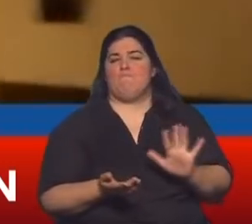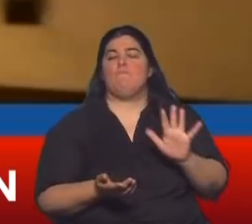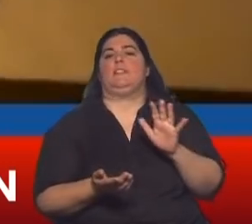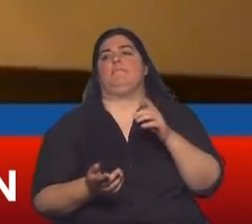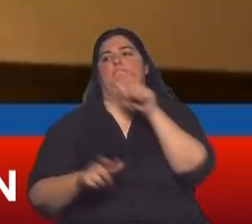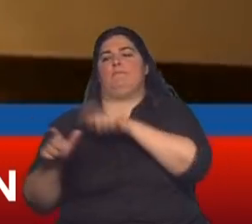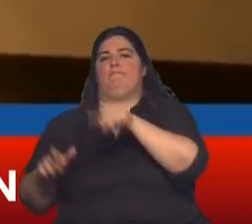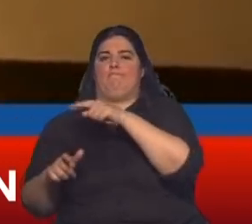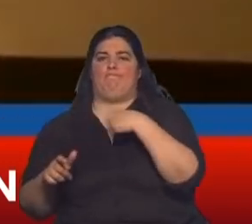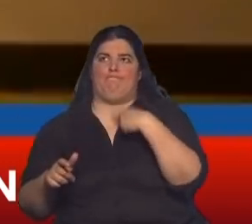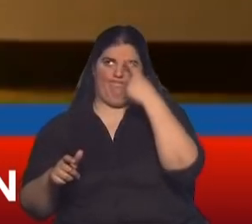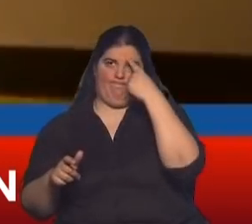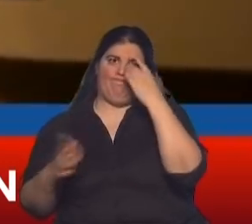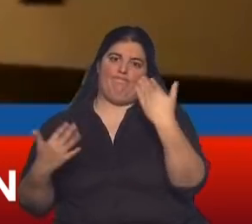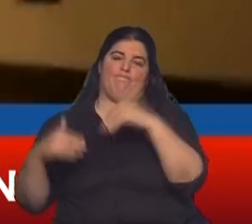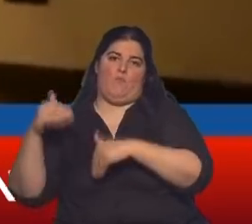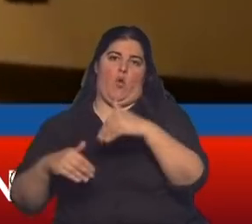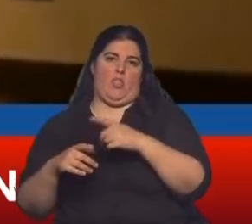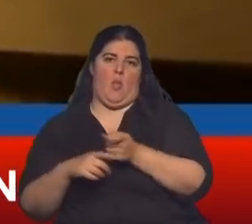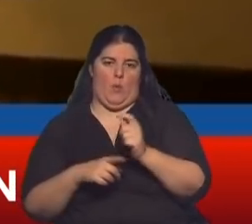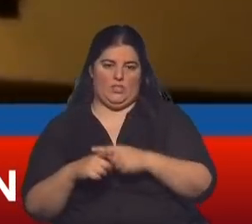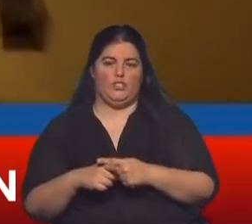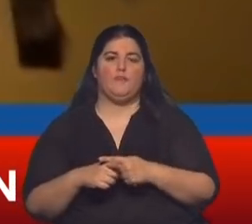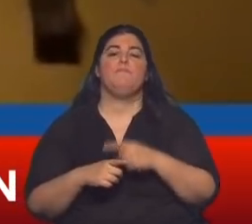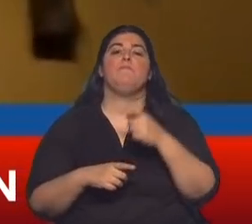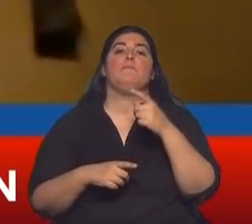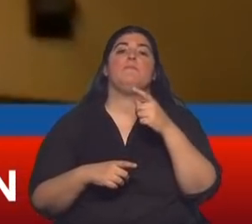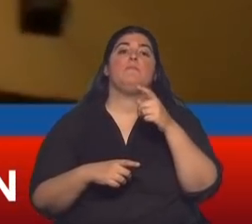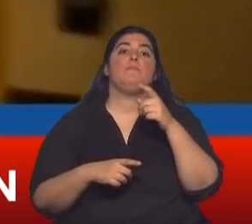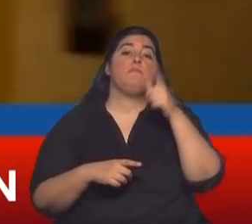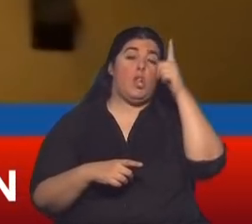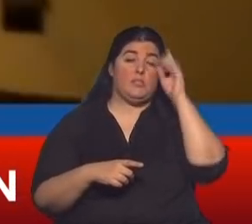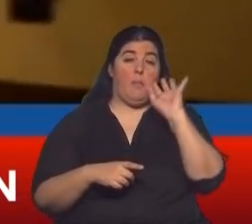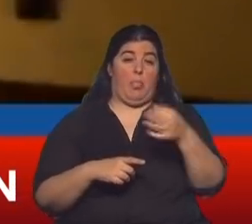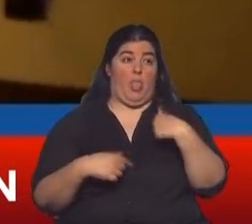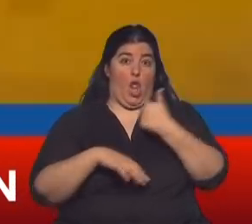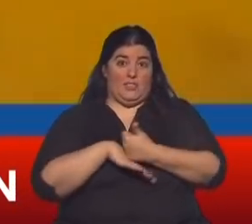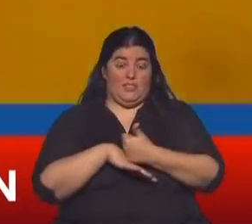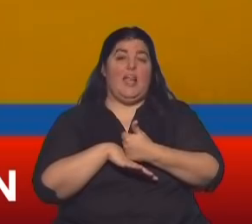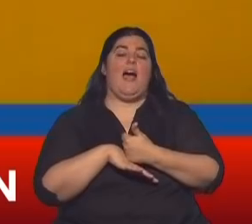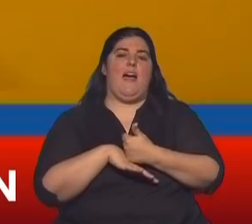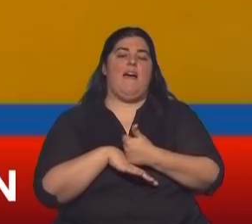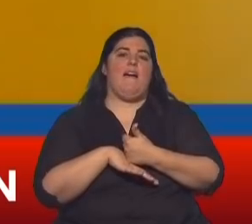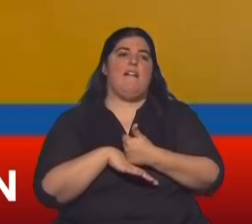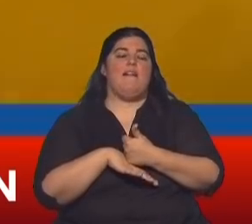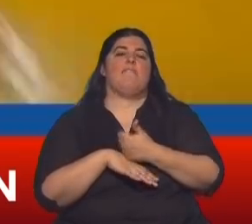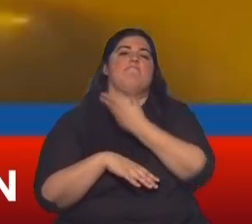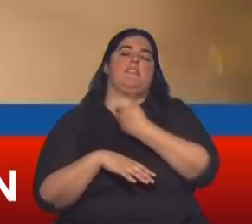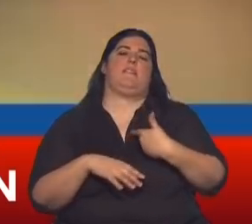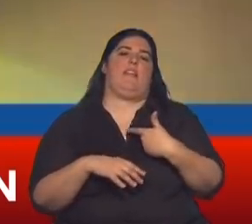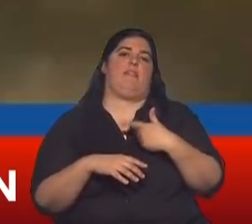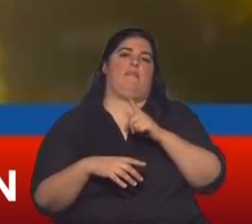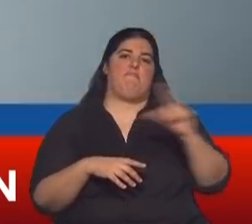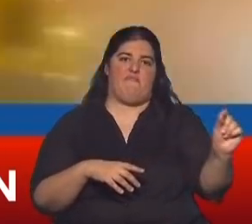44 minutos después que la policía advirtiera nuestra presencia, el presidente dejaba la casa. El malestar de sus custodios era